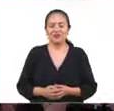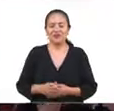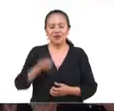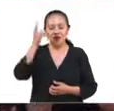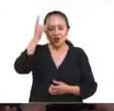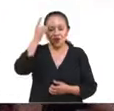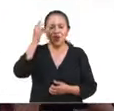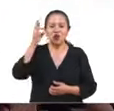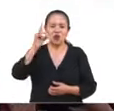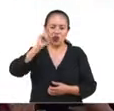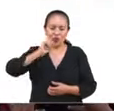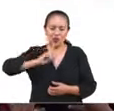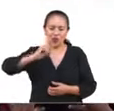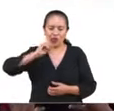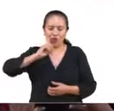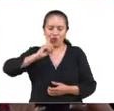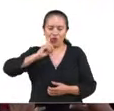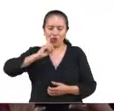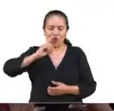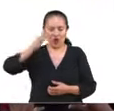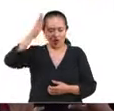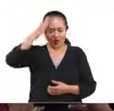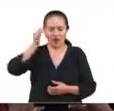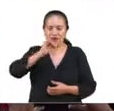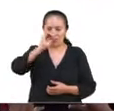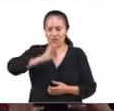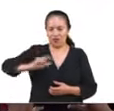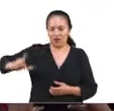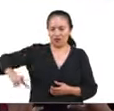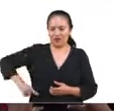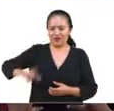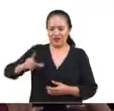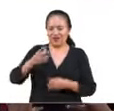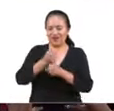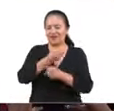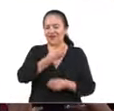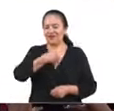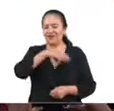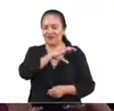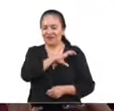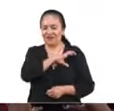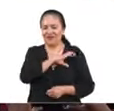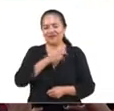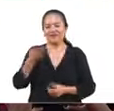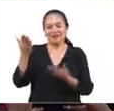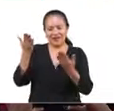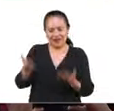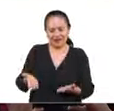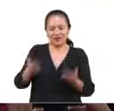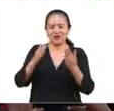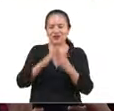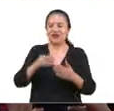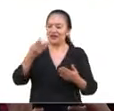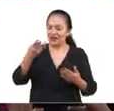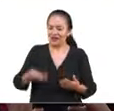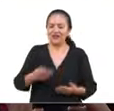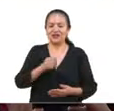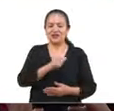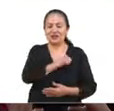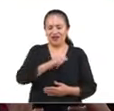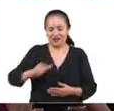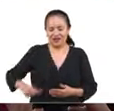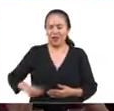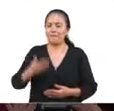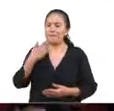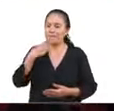Doctora Claudia Sheinbaum Pardo, jefa de gobierno, esta es su casa, esta es su alcaldía, bienvenida una vez